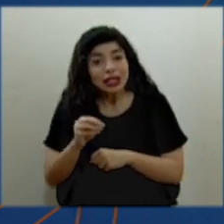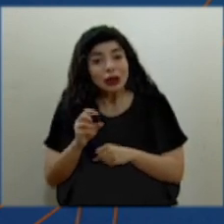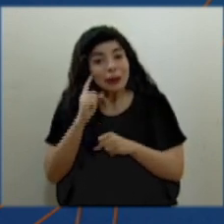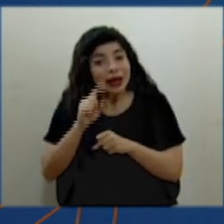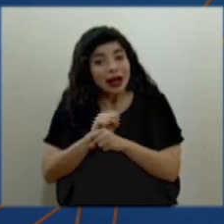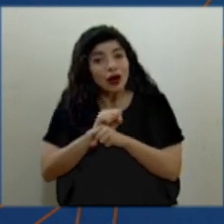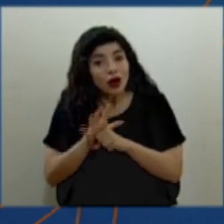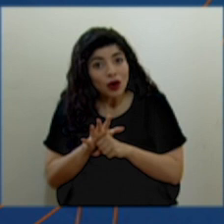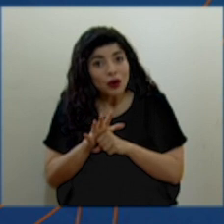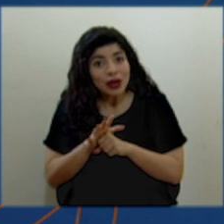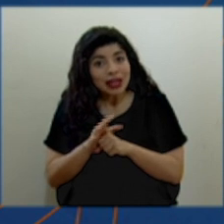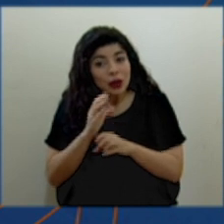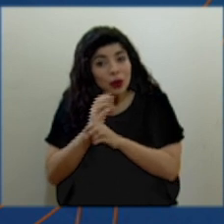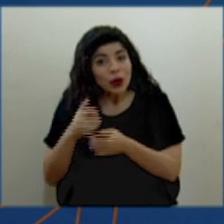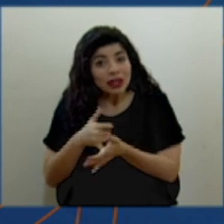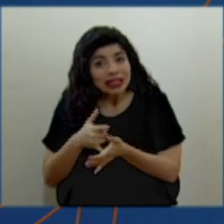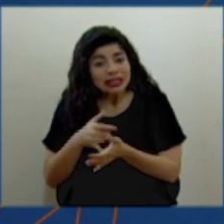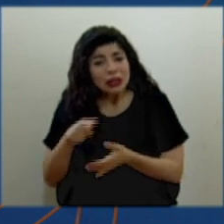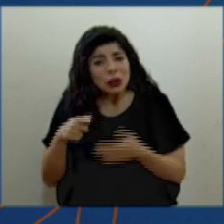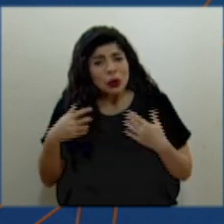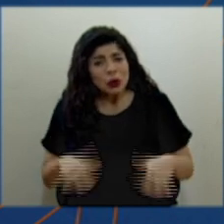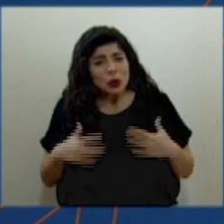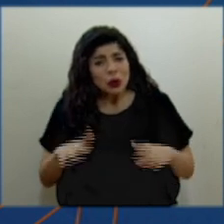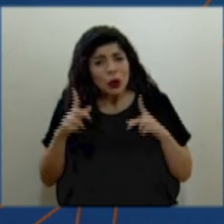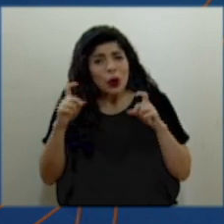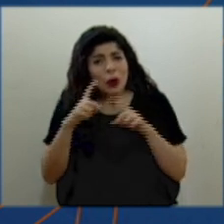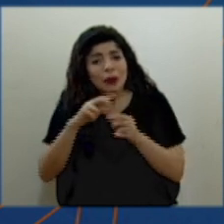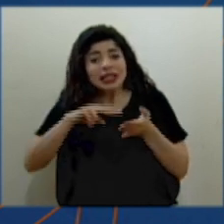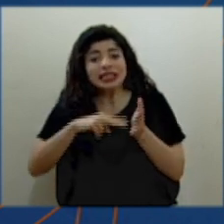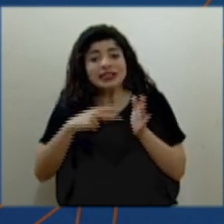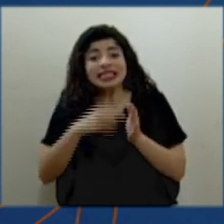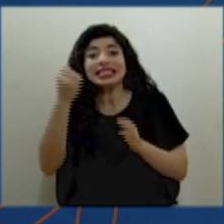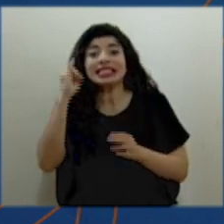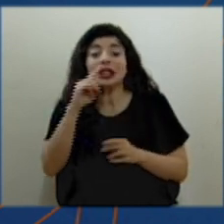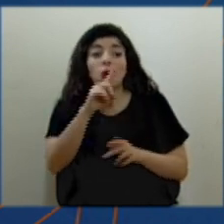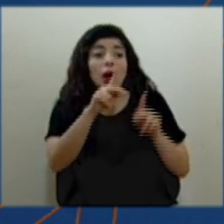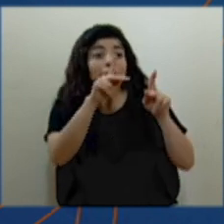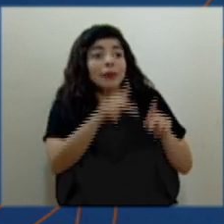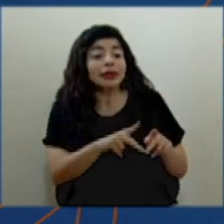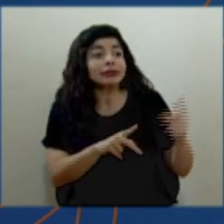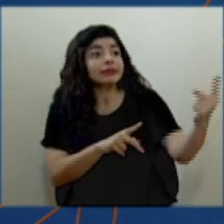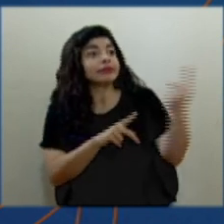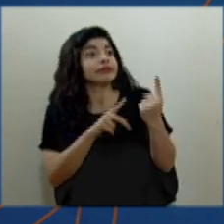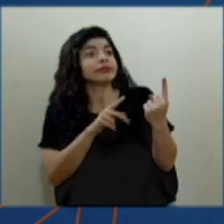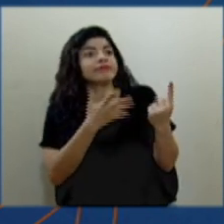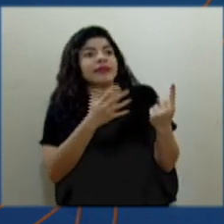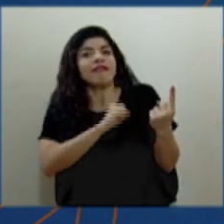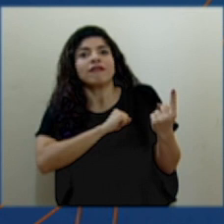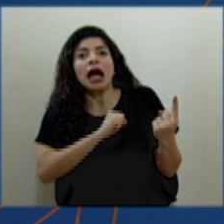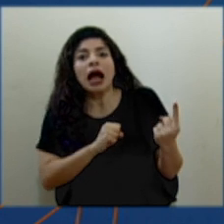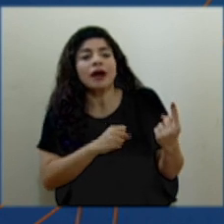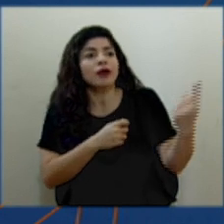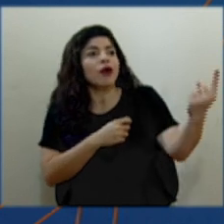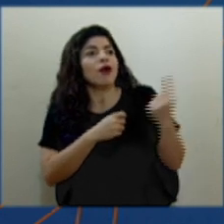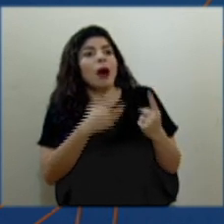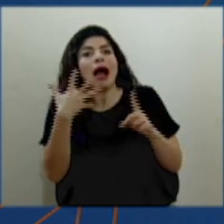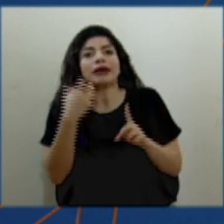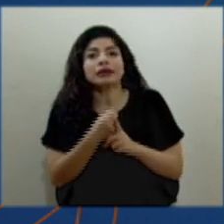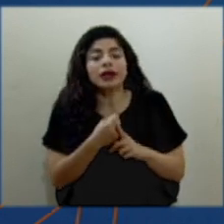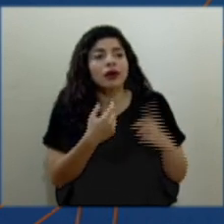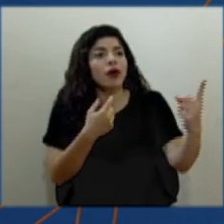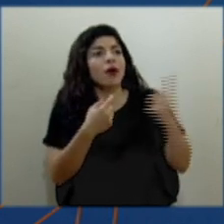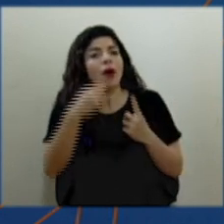un número muy complicado porque quiere decir que si alguien tiene otra emergencia, un infarto, un accidente, un